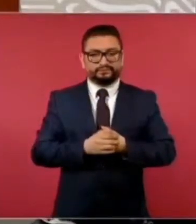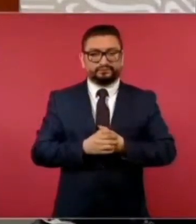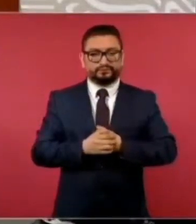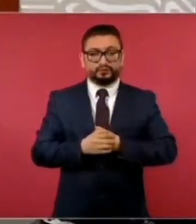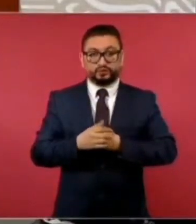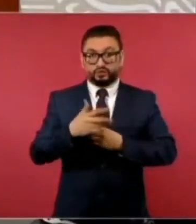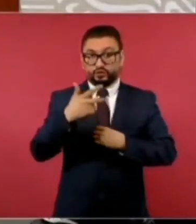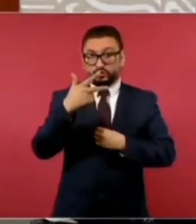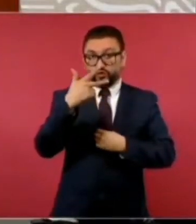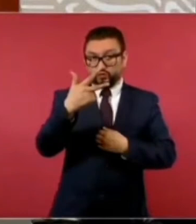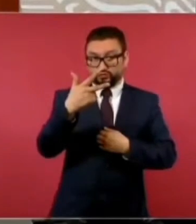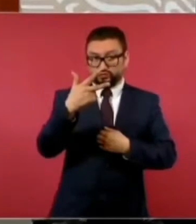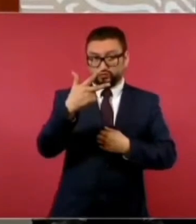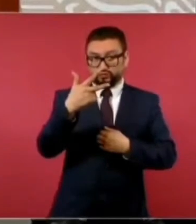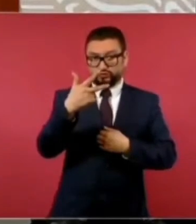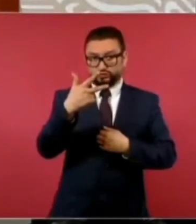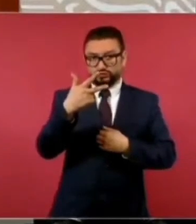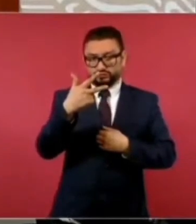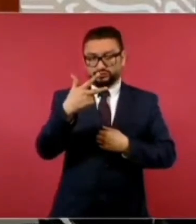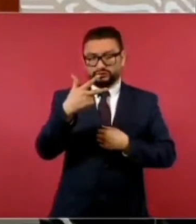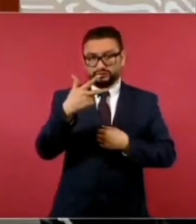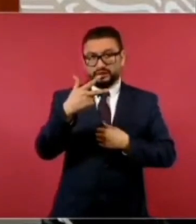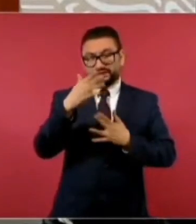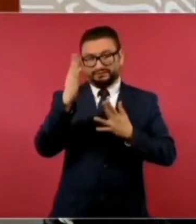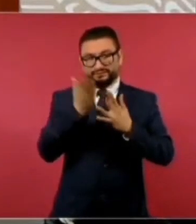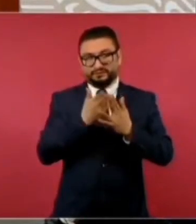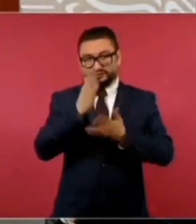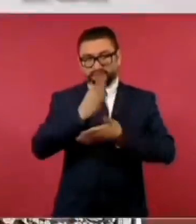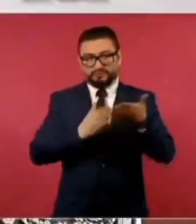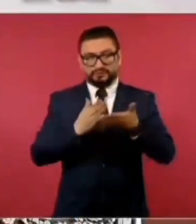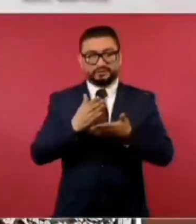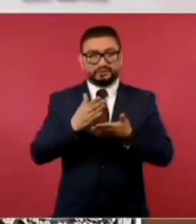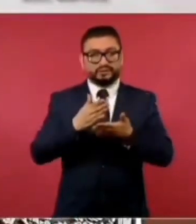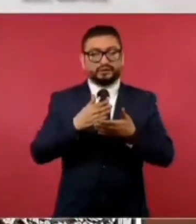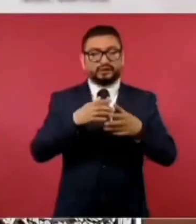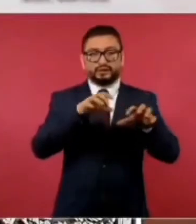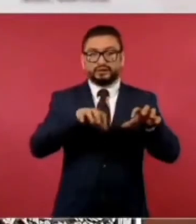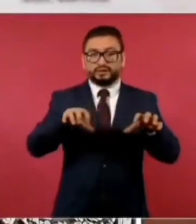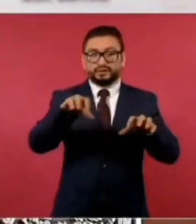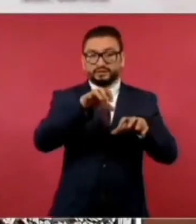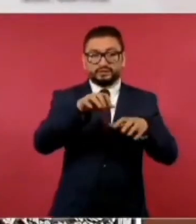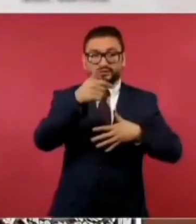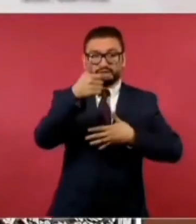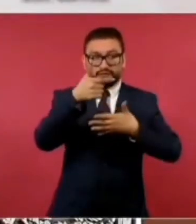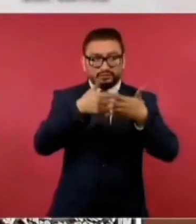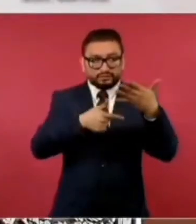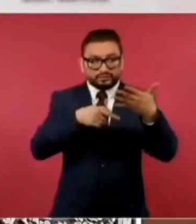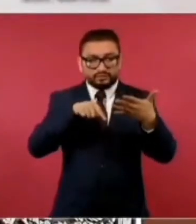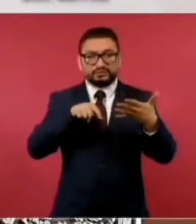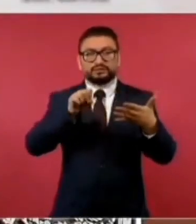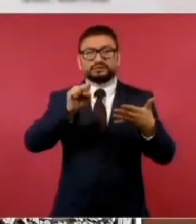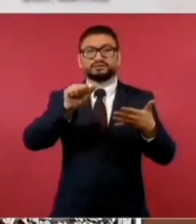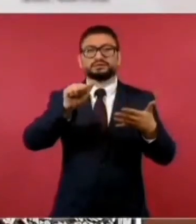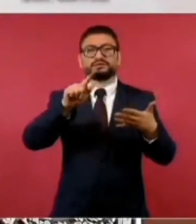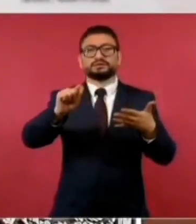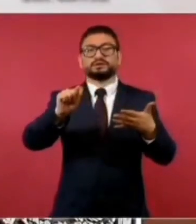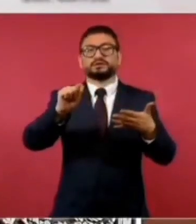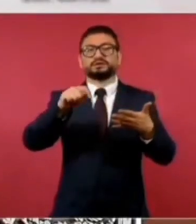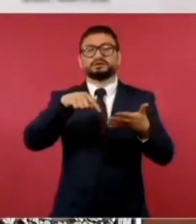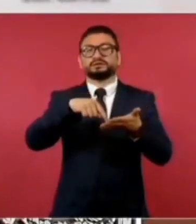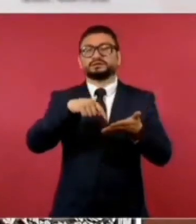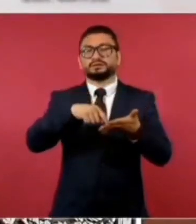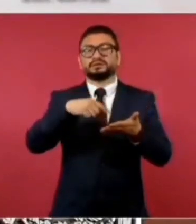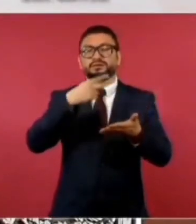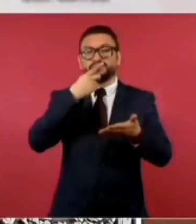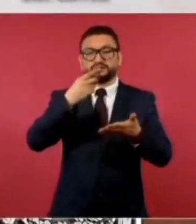8 de las 16, o sea, la mitad, están listadas por el SAT en